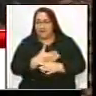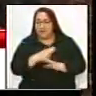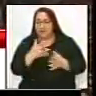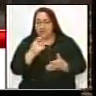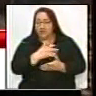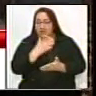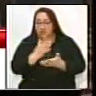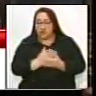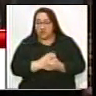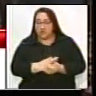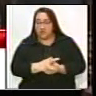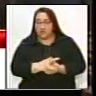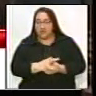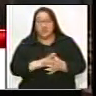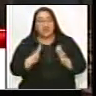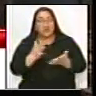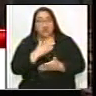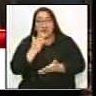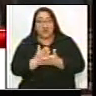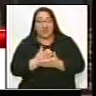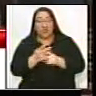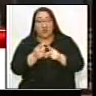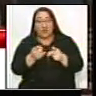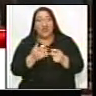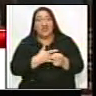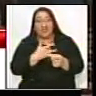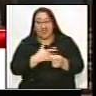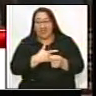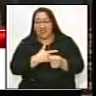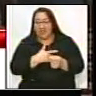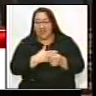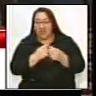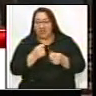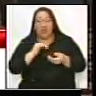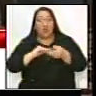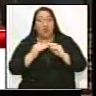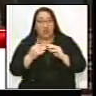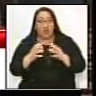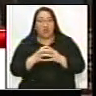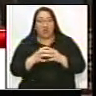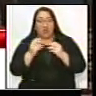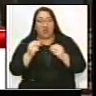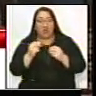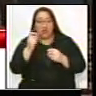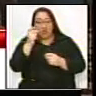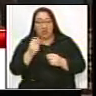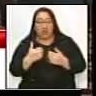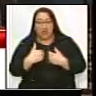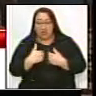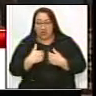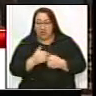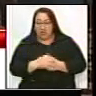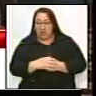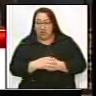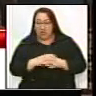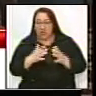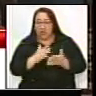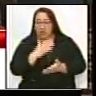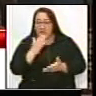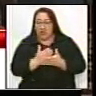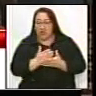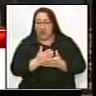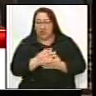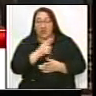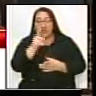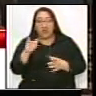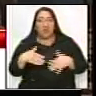problema... cualquier problema que ustedes tengan como comunidad, como individuo, cualquier problema